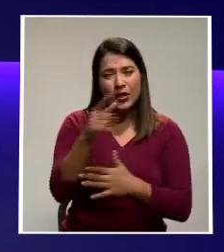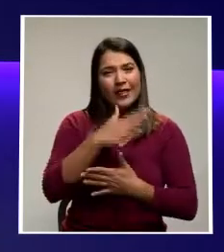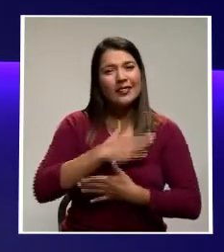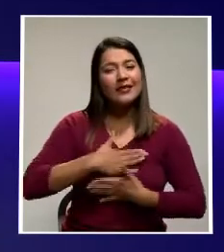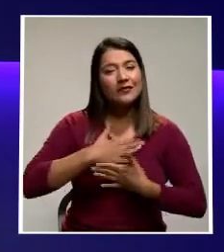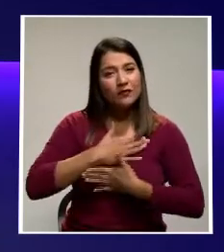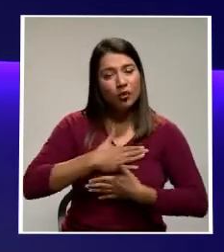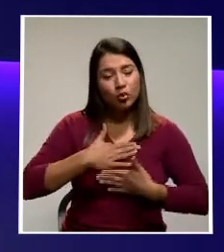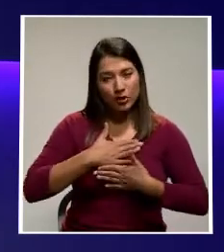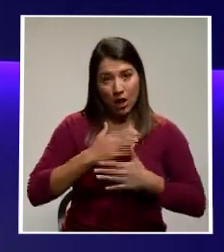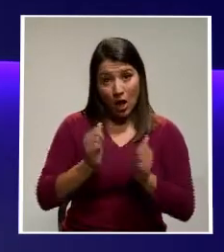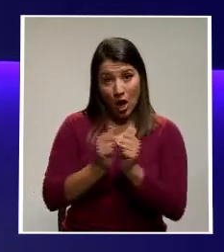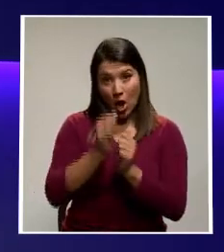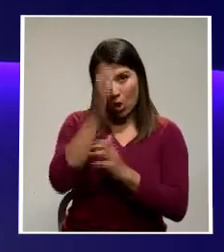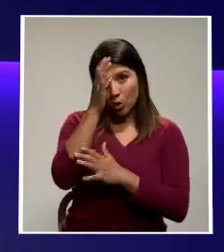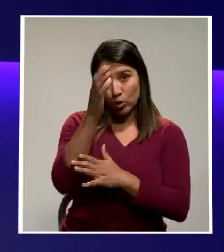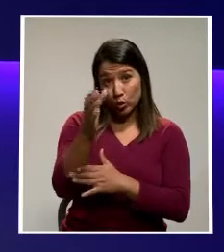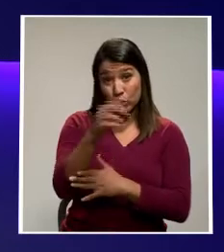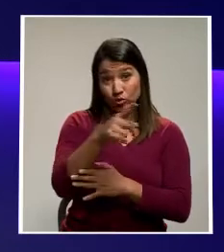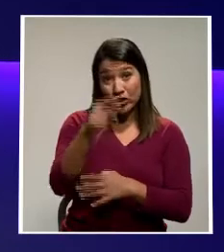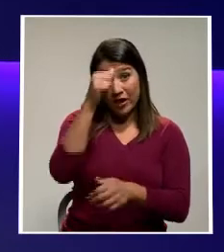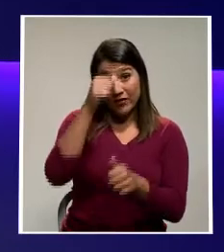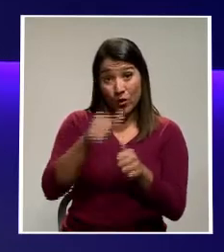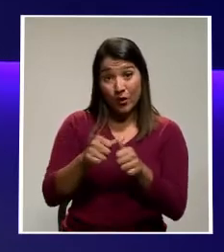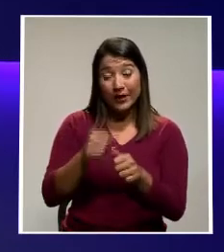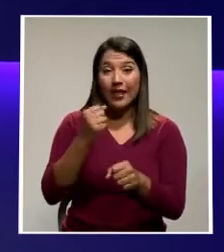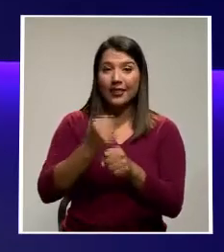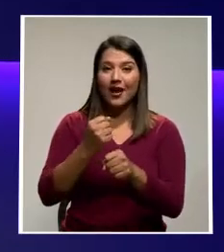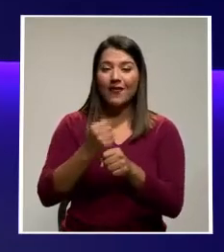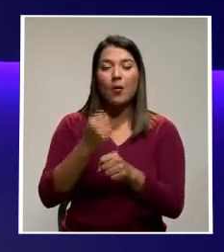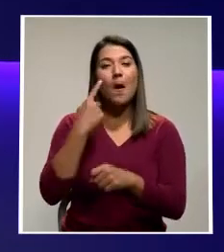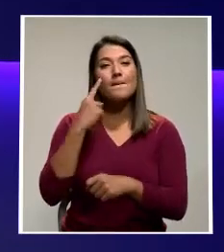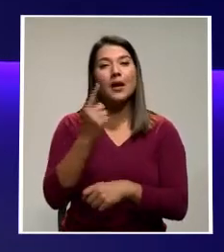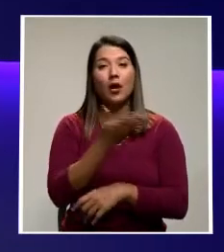la cultura. Y recuerde, trabajamos